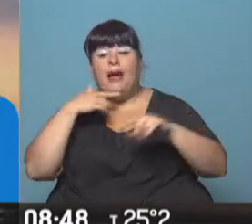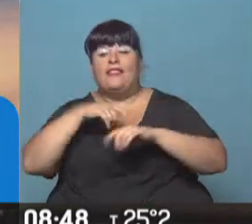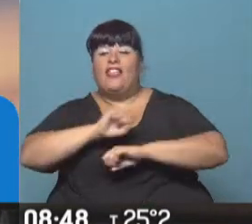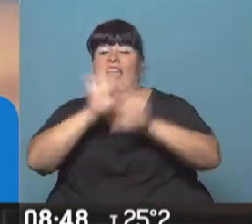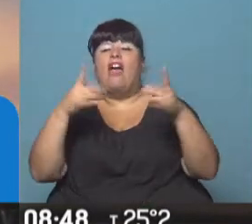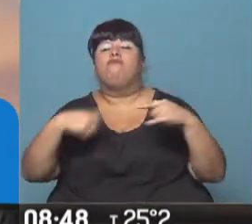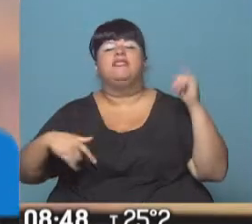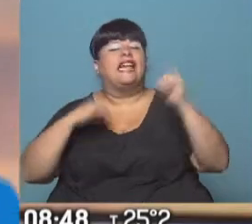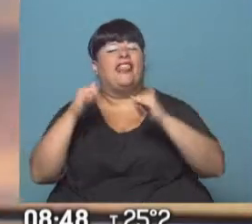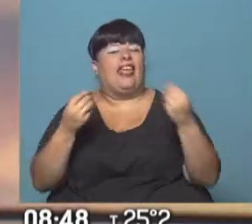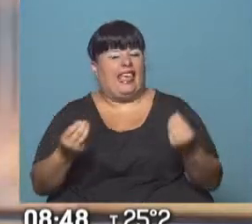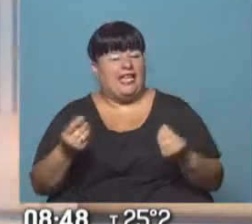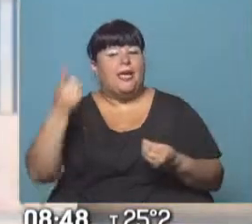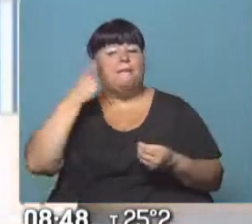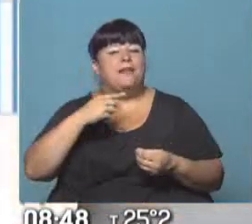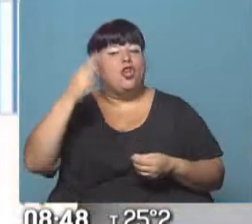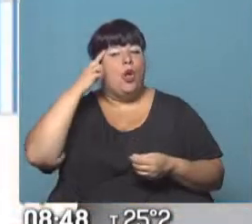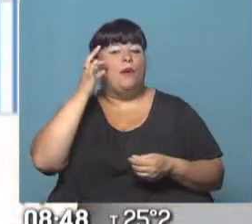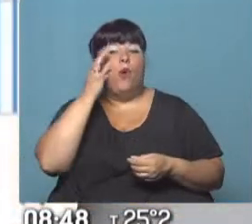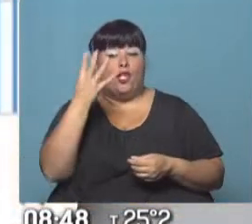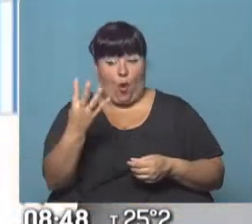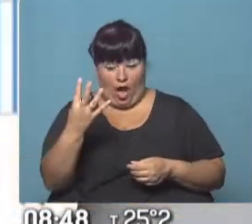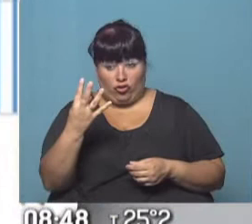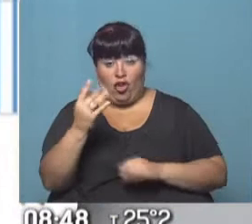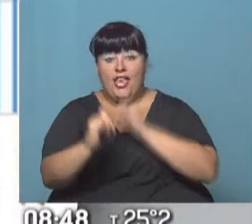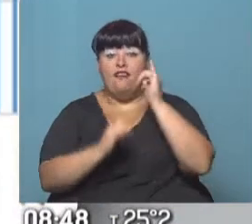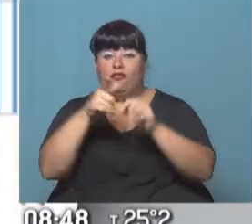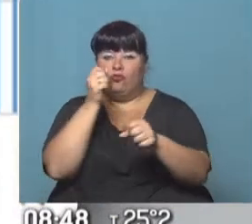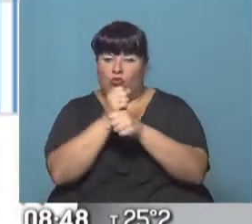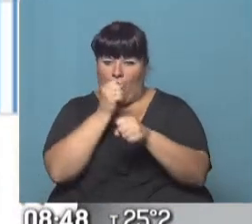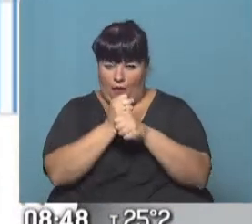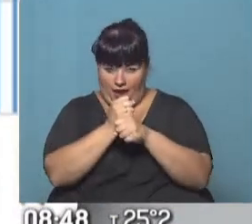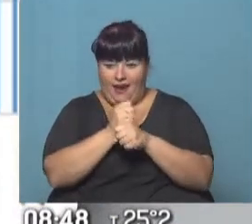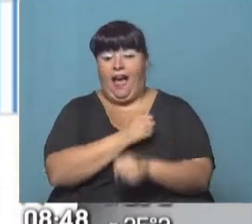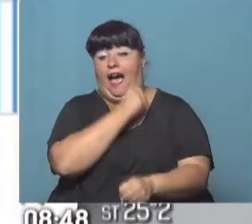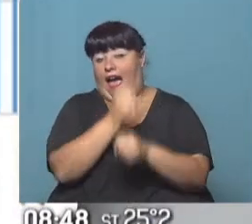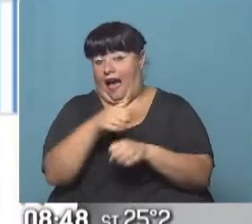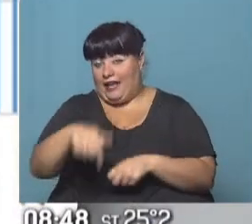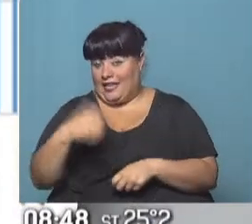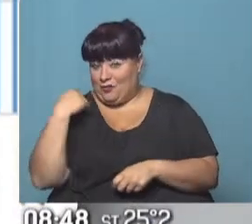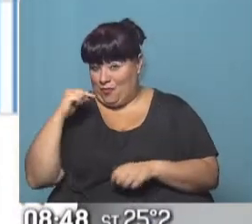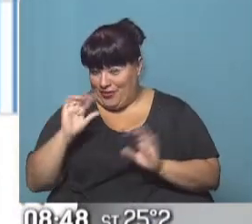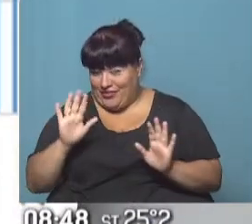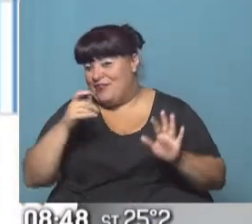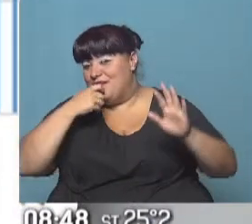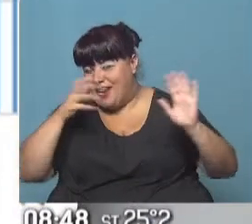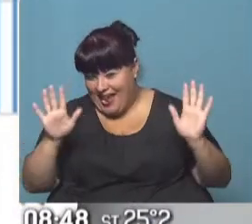entender de qué estamos hablando. De 1944 data este trabajo hasta hace algunos minutos atrás,